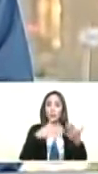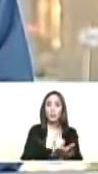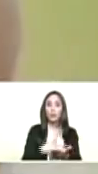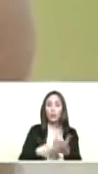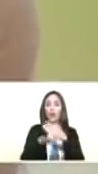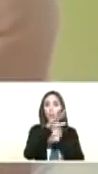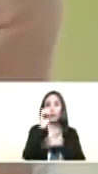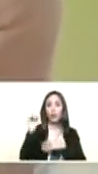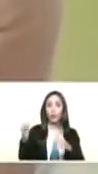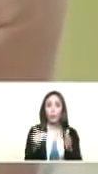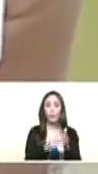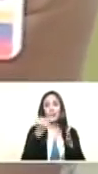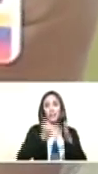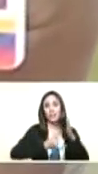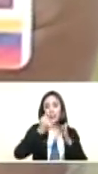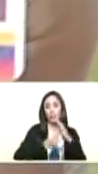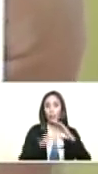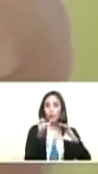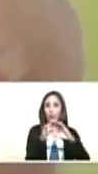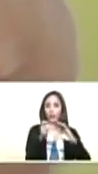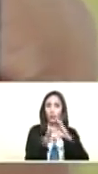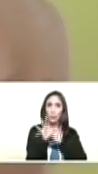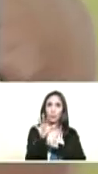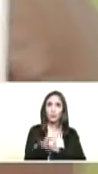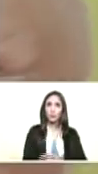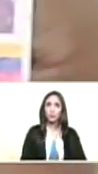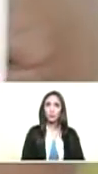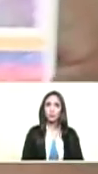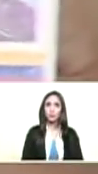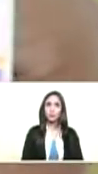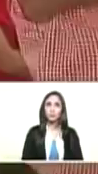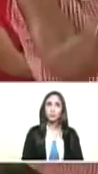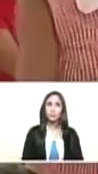16.500.000 inscritos en el carnet de la patria.